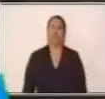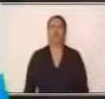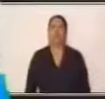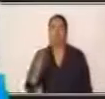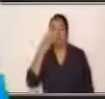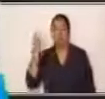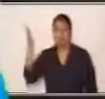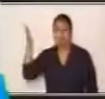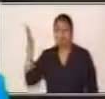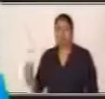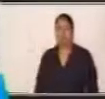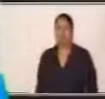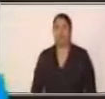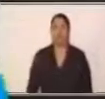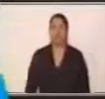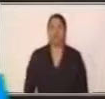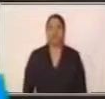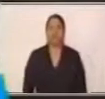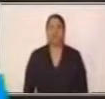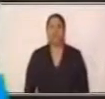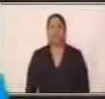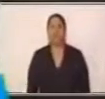hasta este punto.